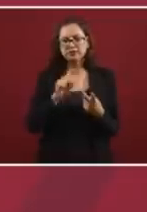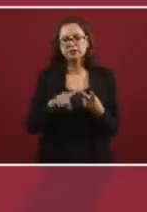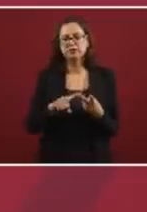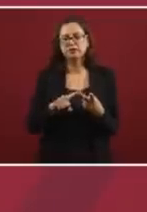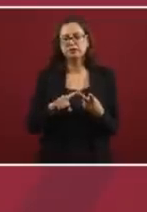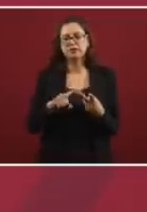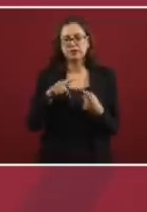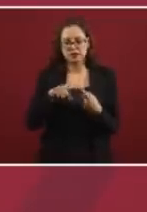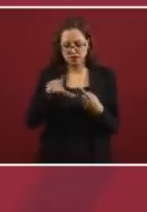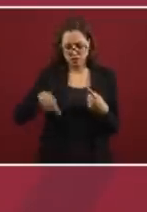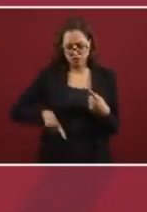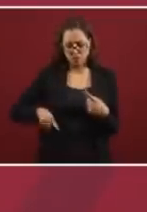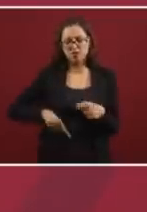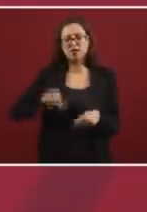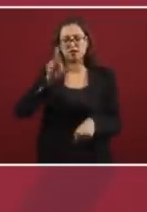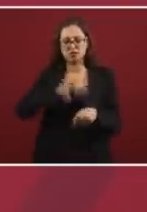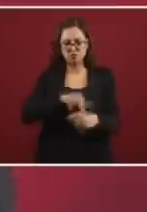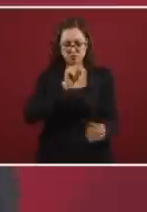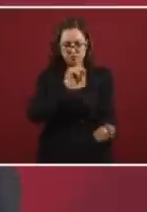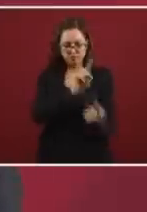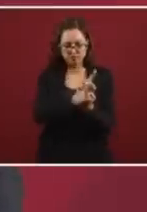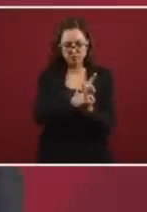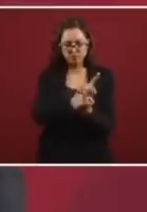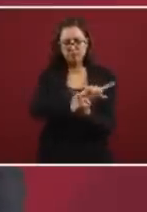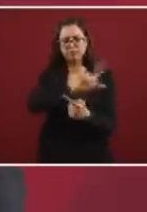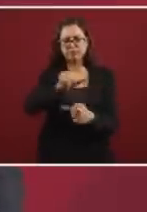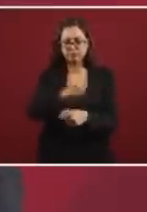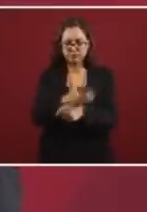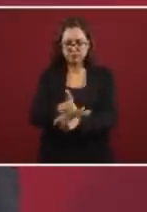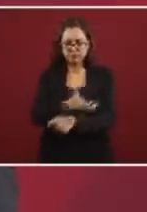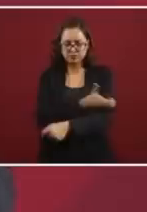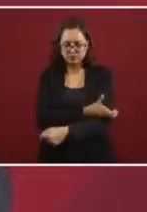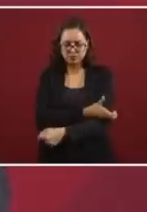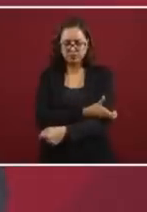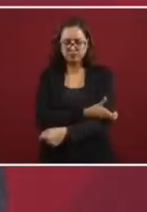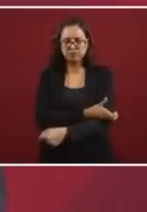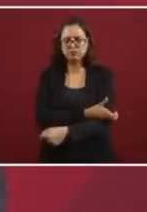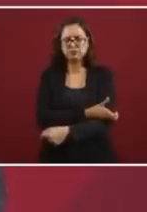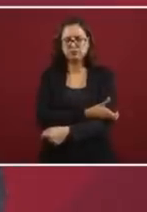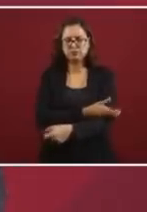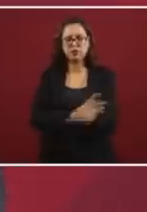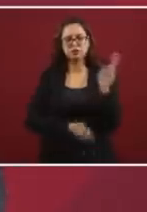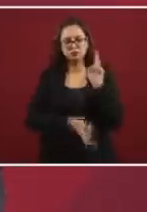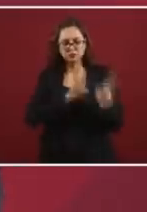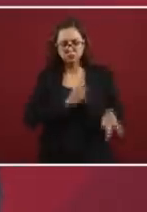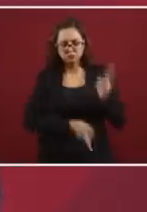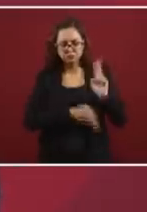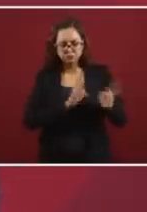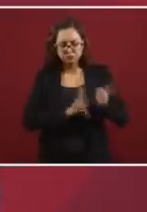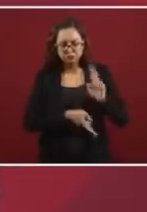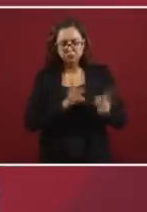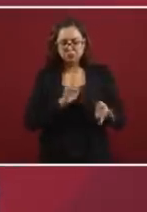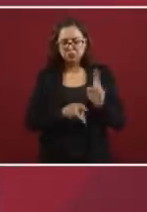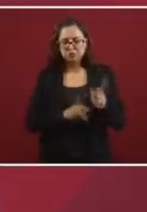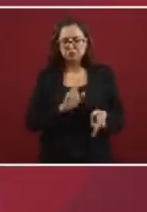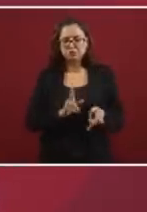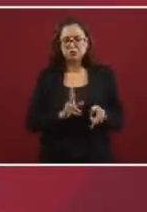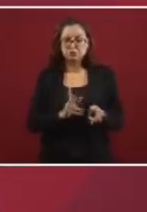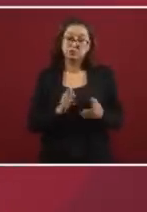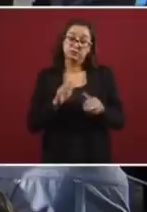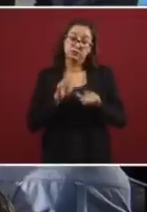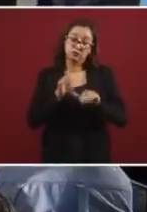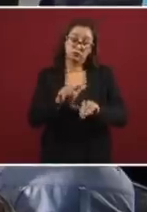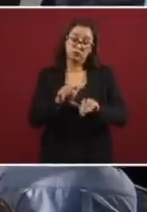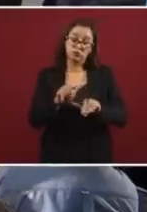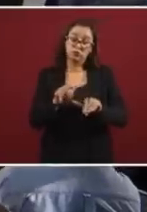me espero el gobernador de aguascalientes me acompaña un tramo y hablamos y hablamos del tema